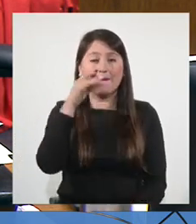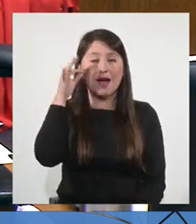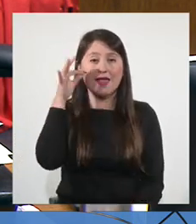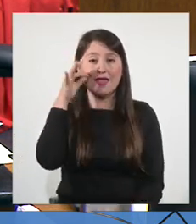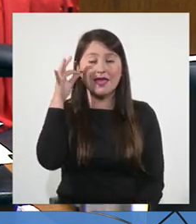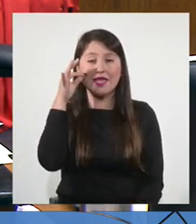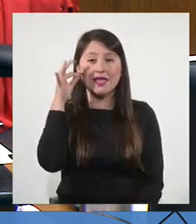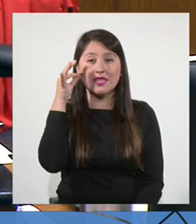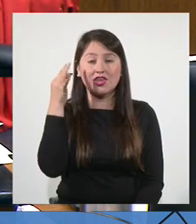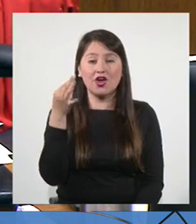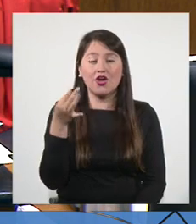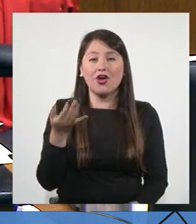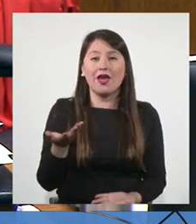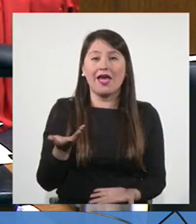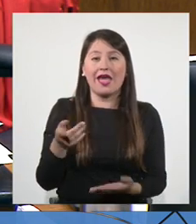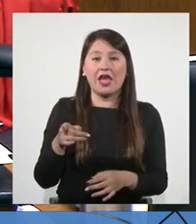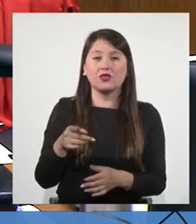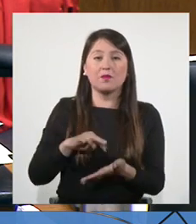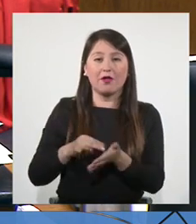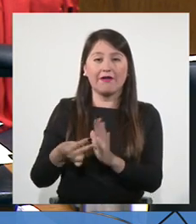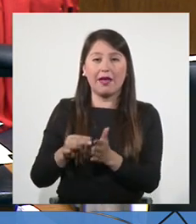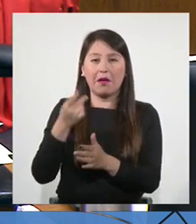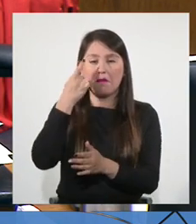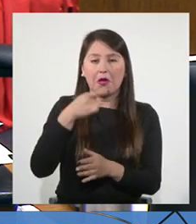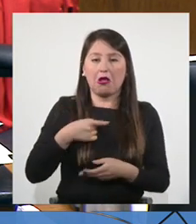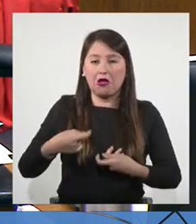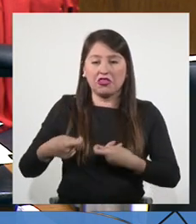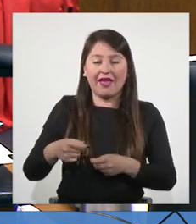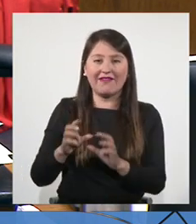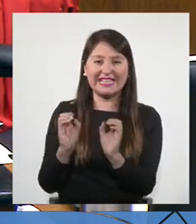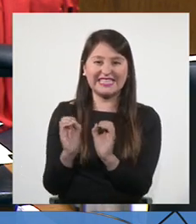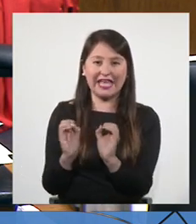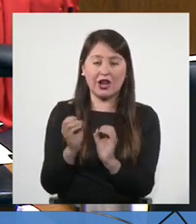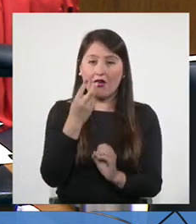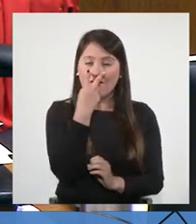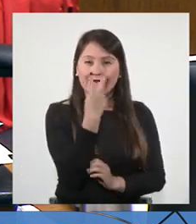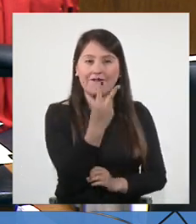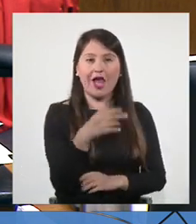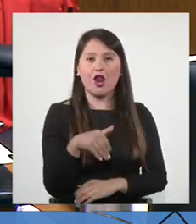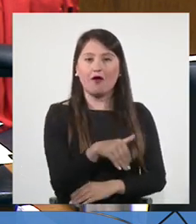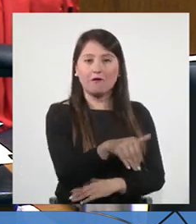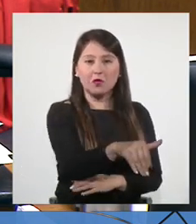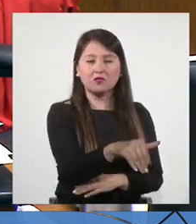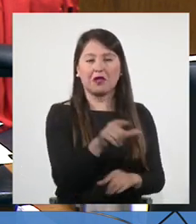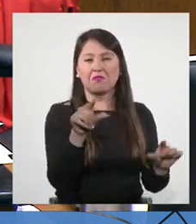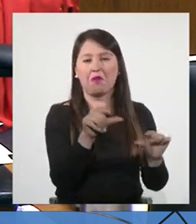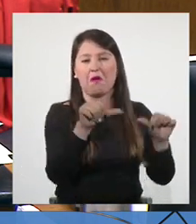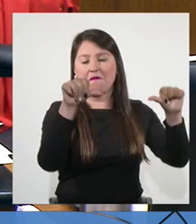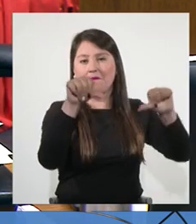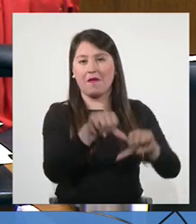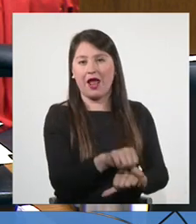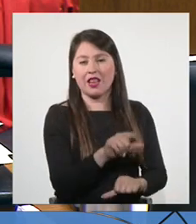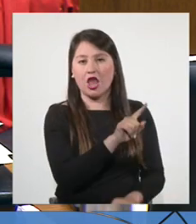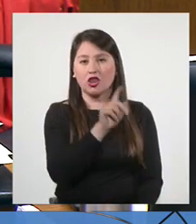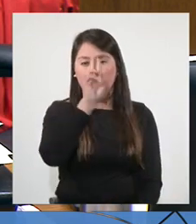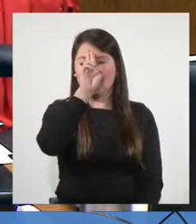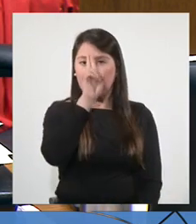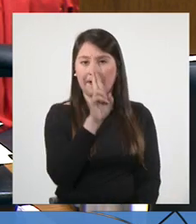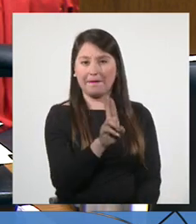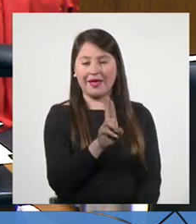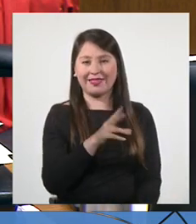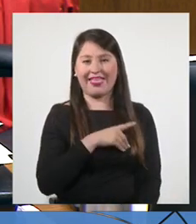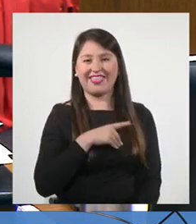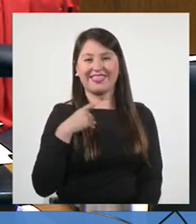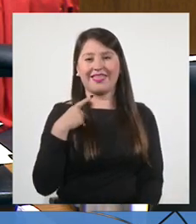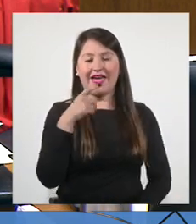no nos valían cero. Estos siguen siendo un grave problema. Vean los buses cómo están. Son miserables, no respetan la dignidad de la gente.